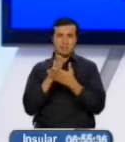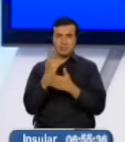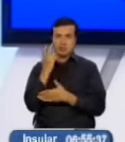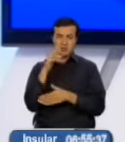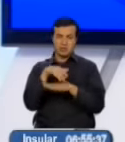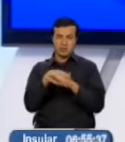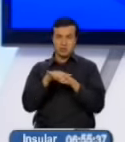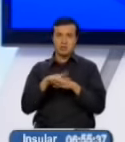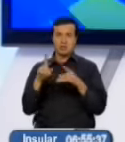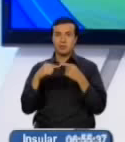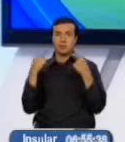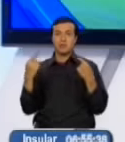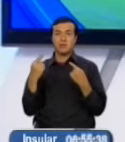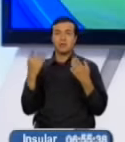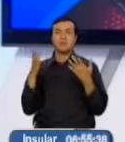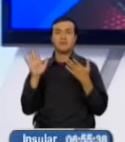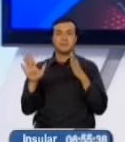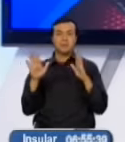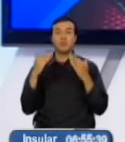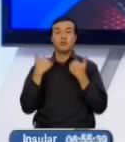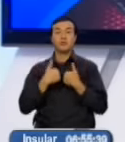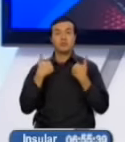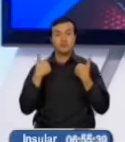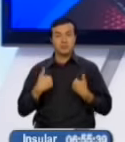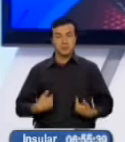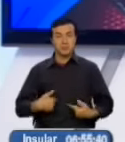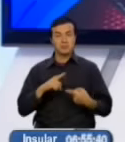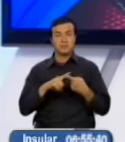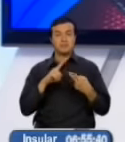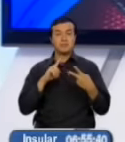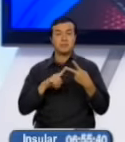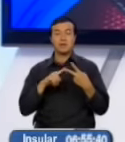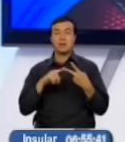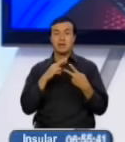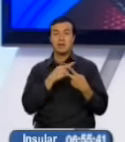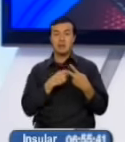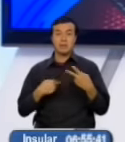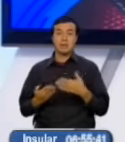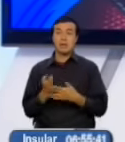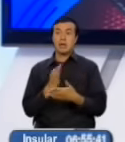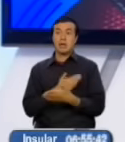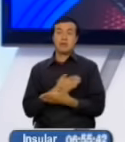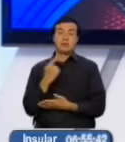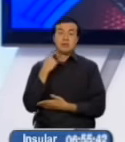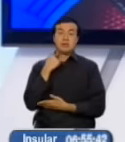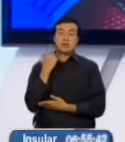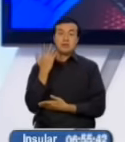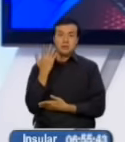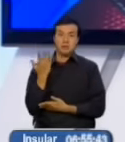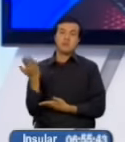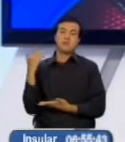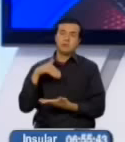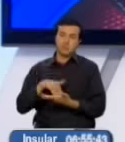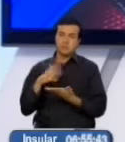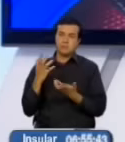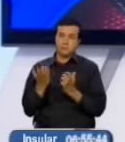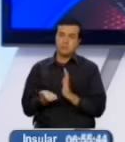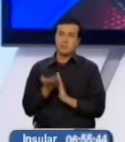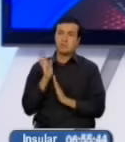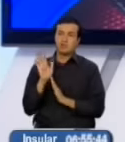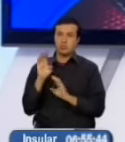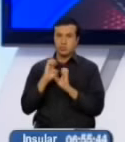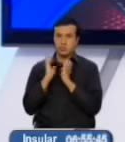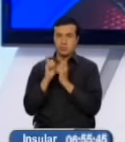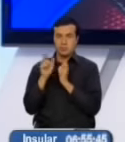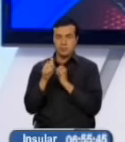enfrentando a Mushurruna. Dejaron atrás ya la caída lamentable ante River en la jornada anterior y esperan la recuperación en su casa y con